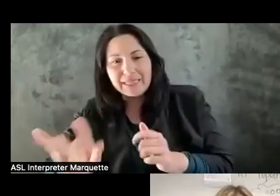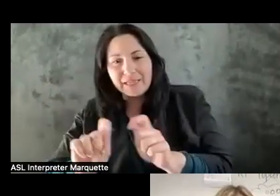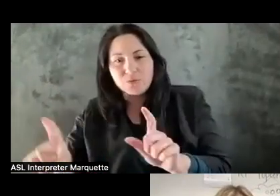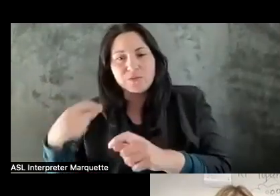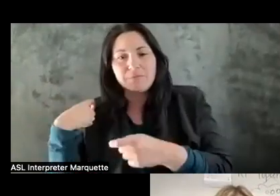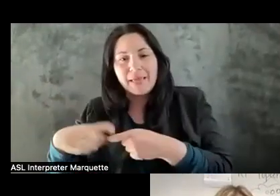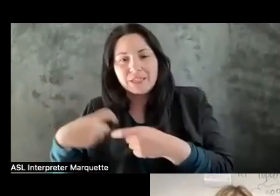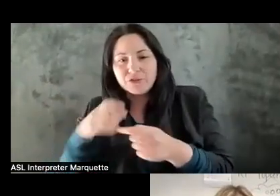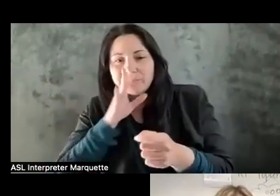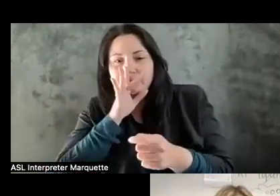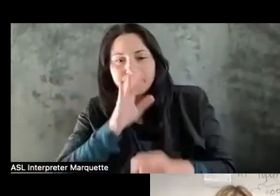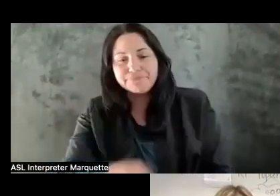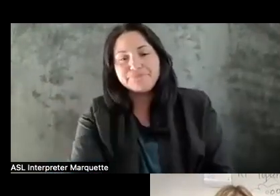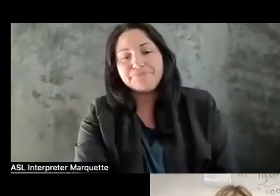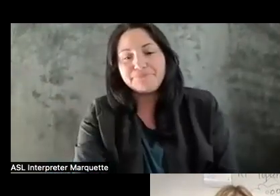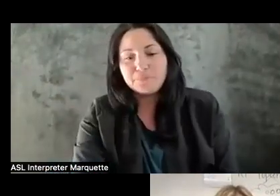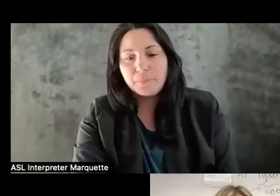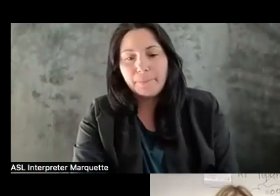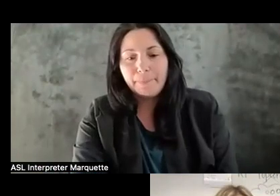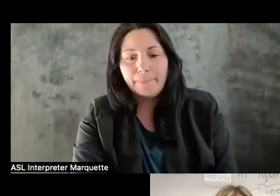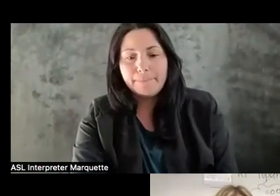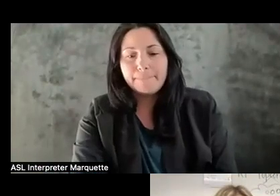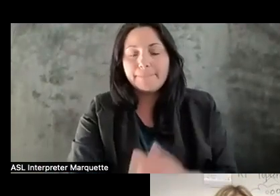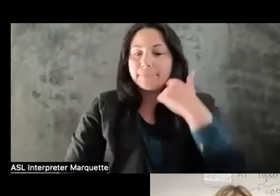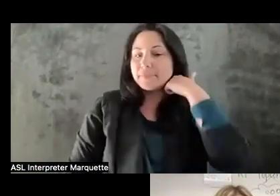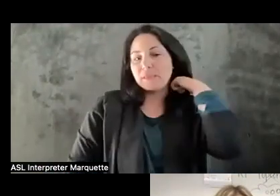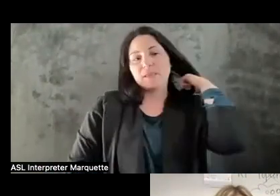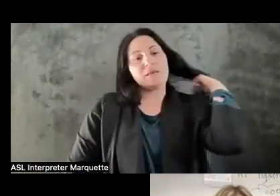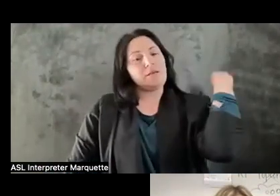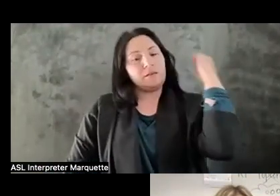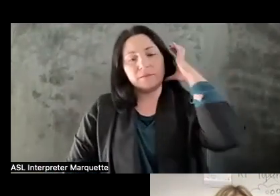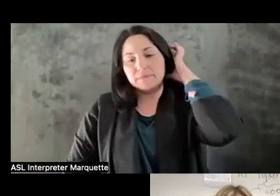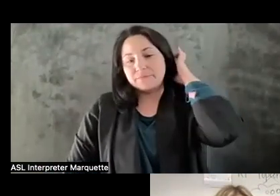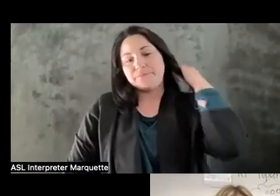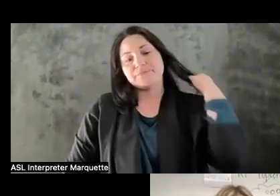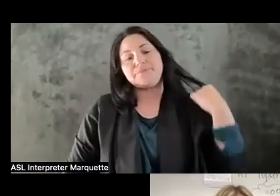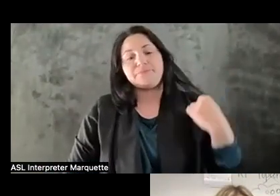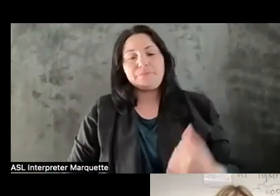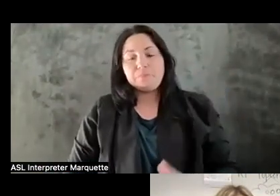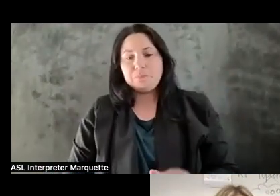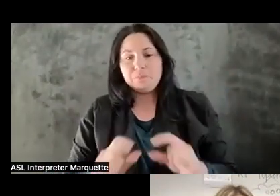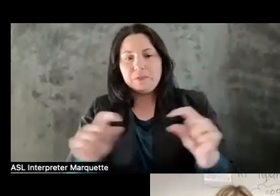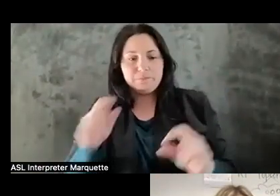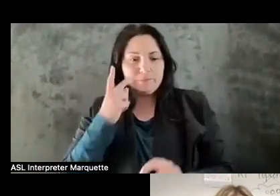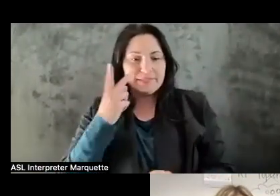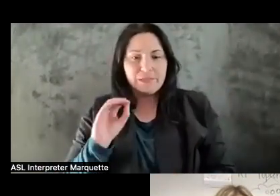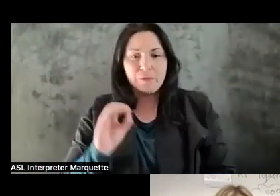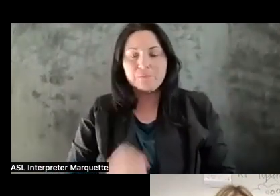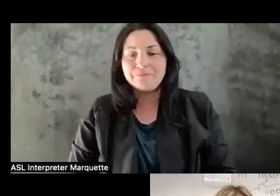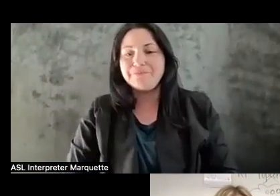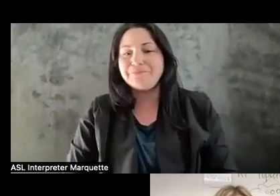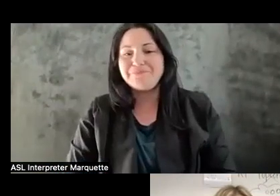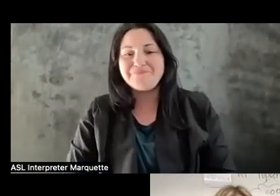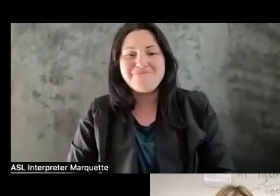un icono en forma de globo terráqueo que aparecerá justo después de estas instrucciones. Si nos acompaña a través de la